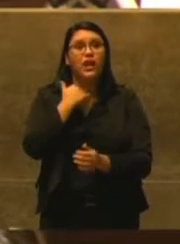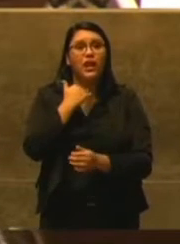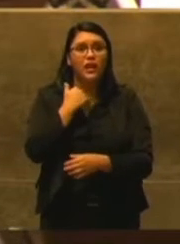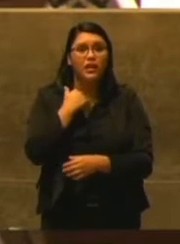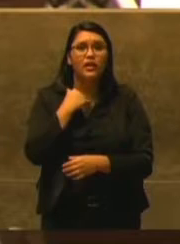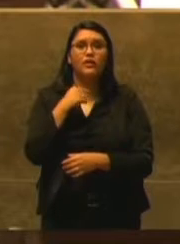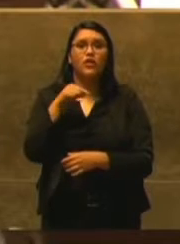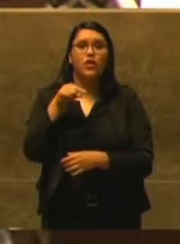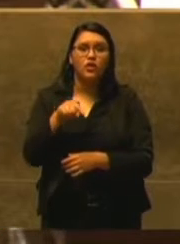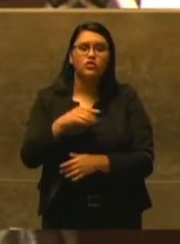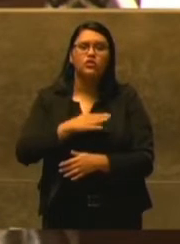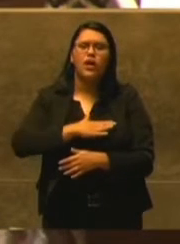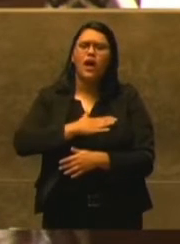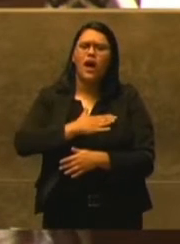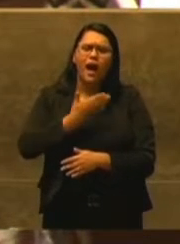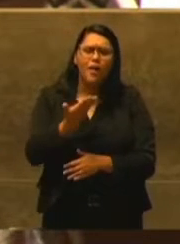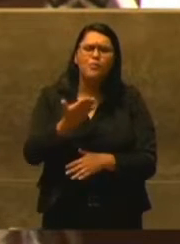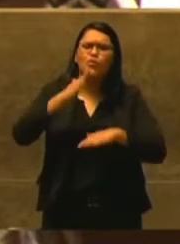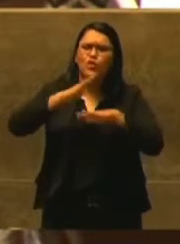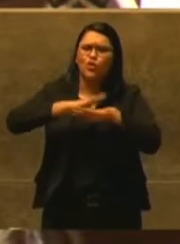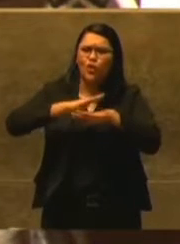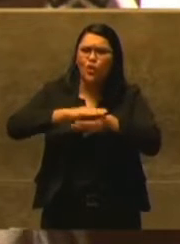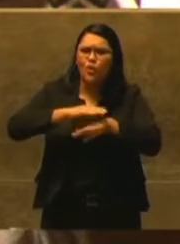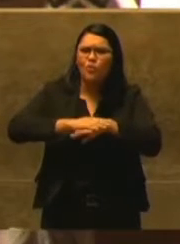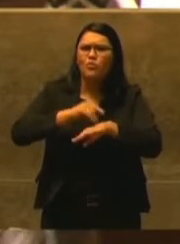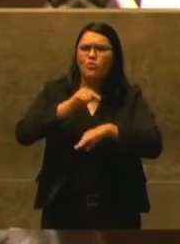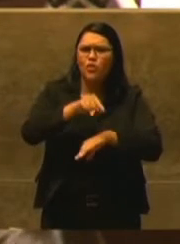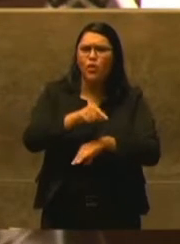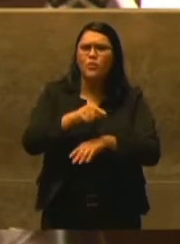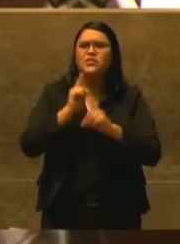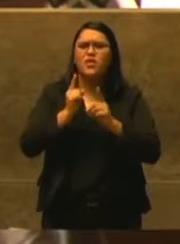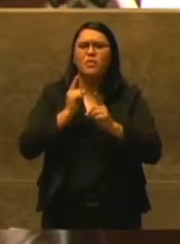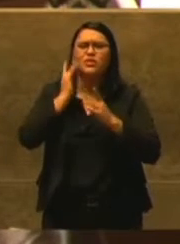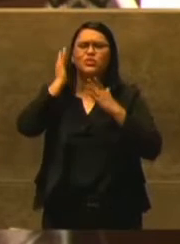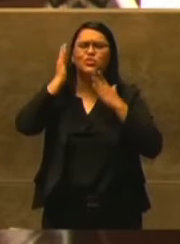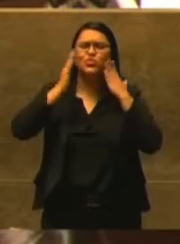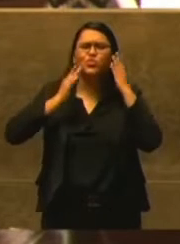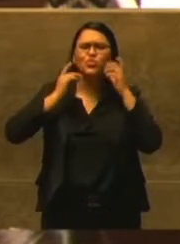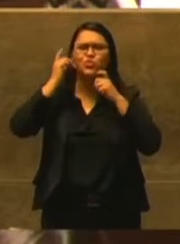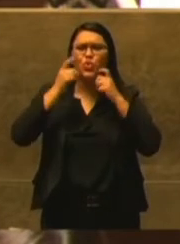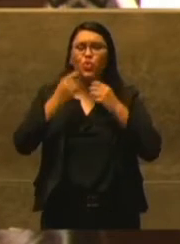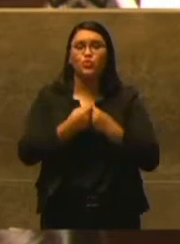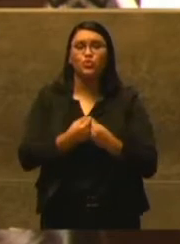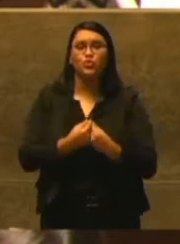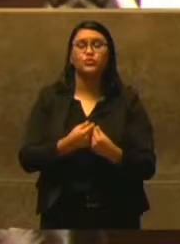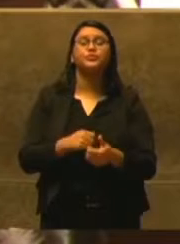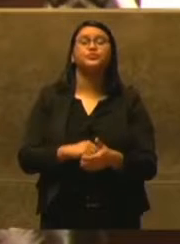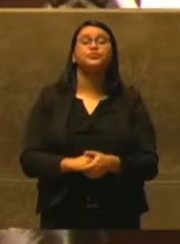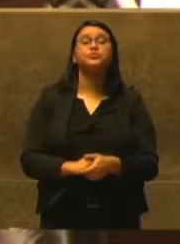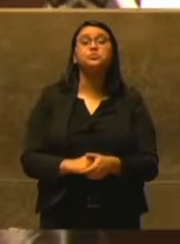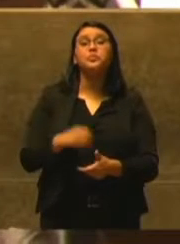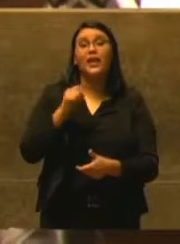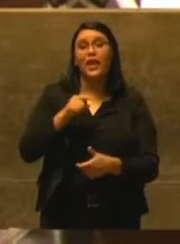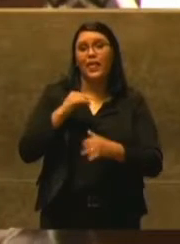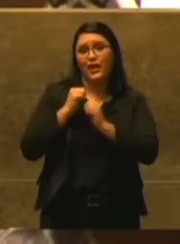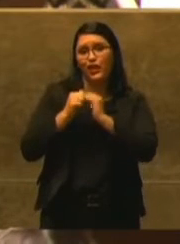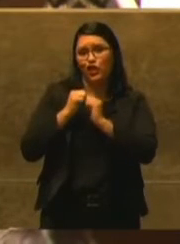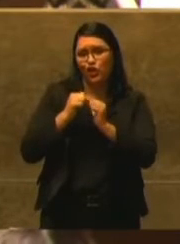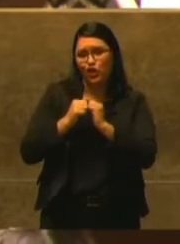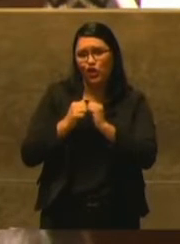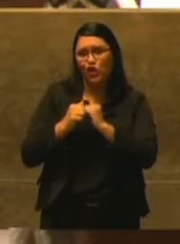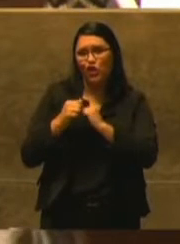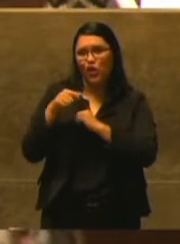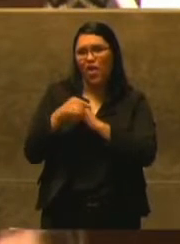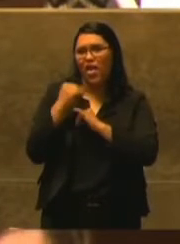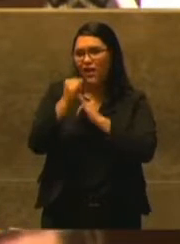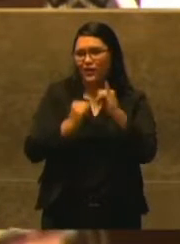amor, mucho compromiso y sobre todo muchos sueños. Y le quiero contar la historia que hay y también